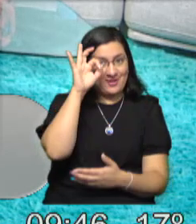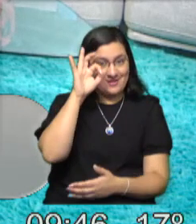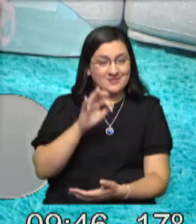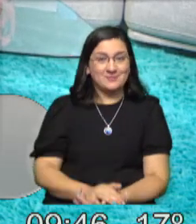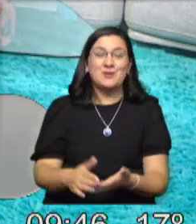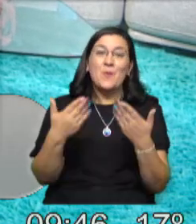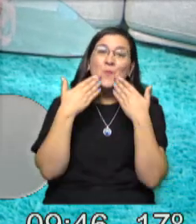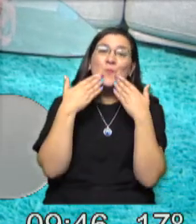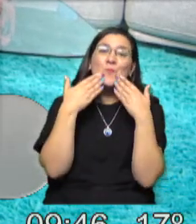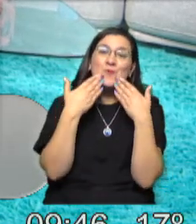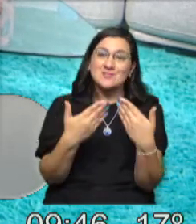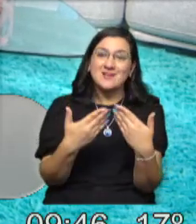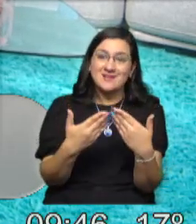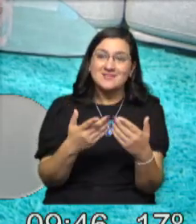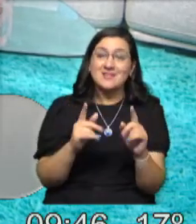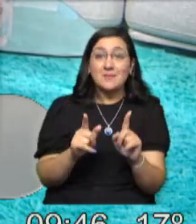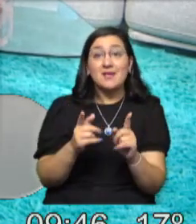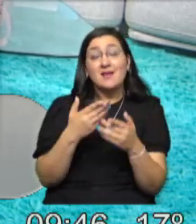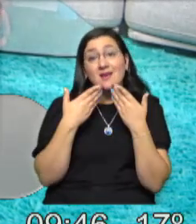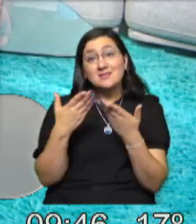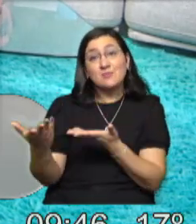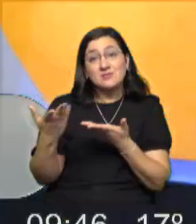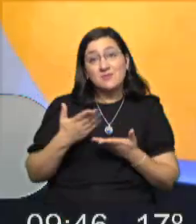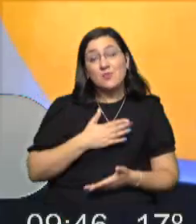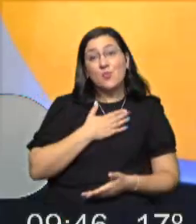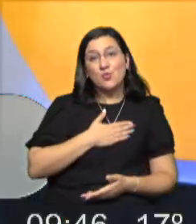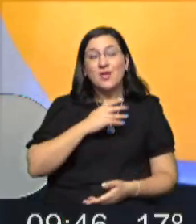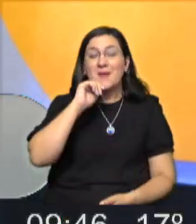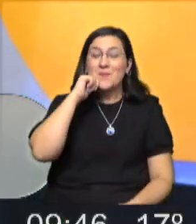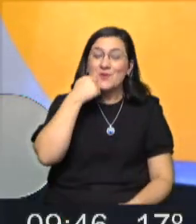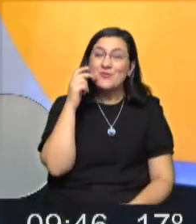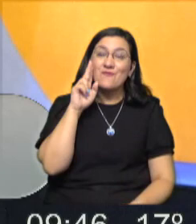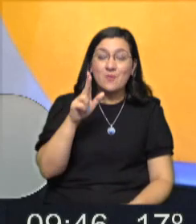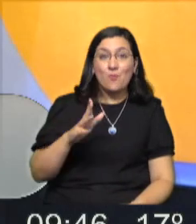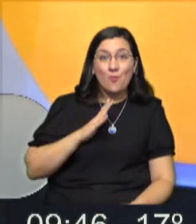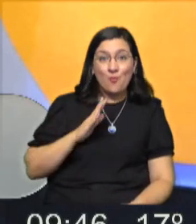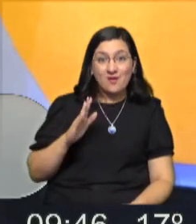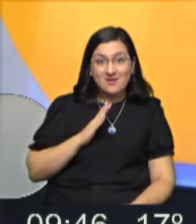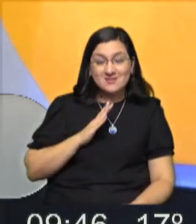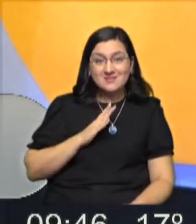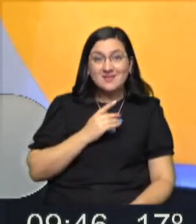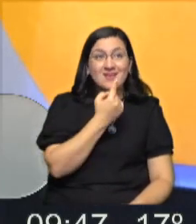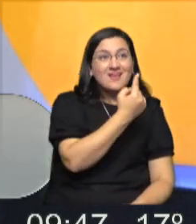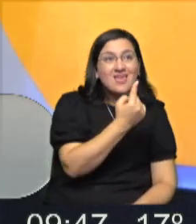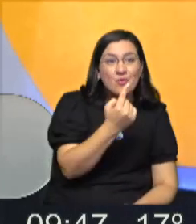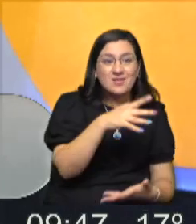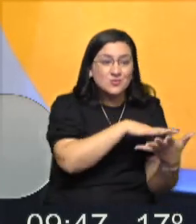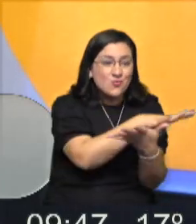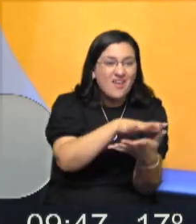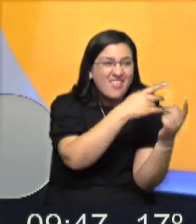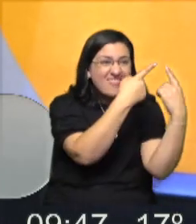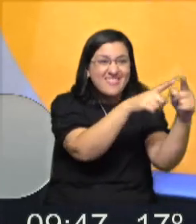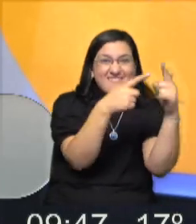bueno, muchísimas gracias. Gracias a ustedes por recibirme, un gusto. Un es lindo ver en este espacio mujeres que cada una en su área